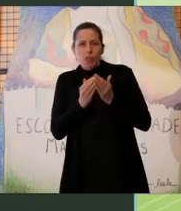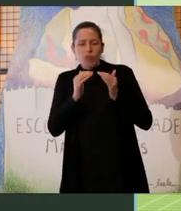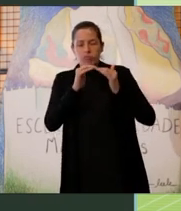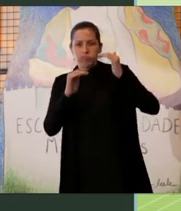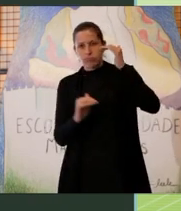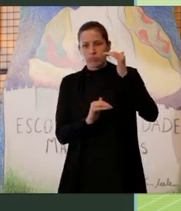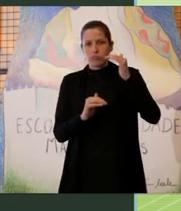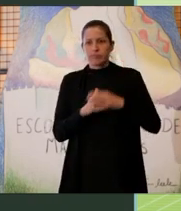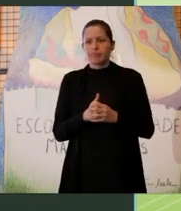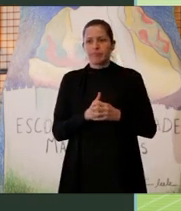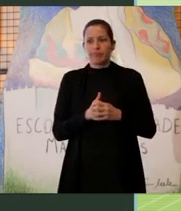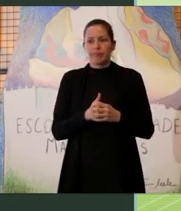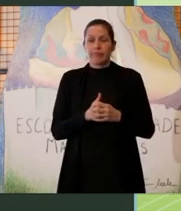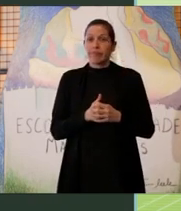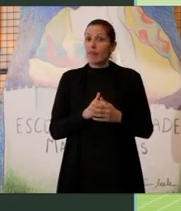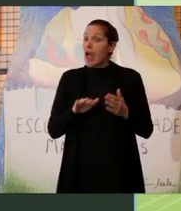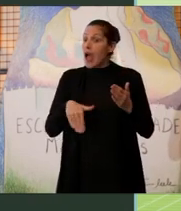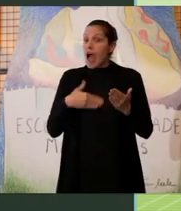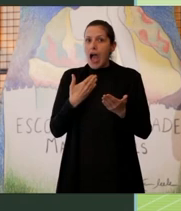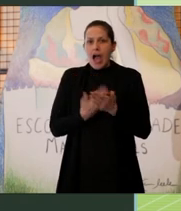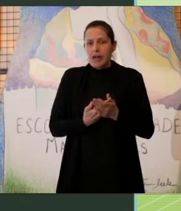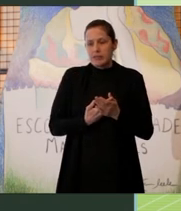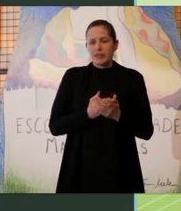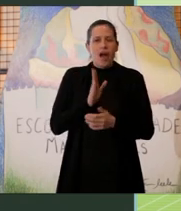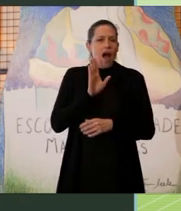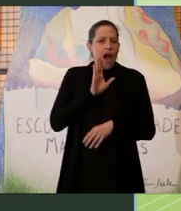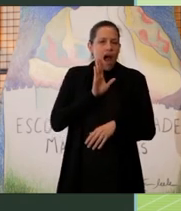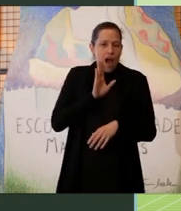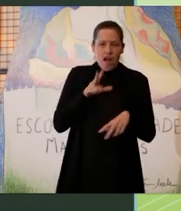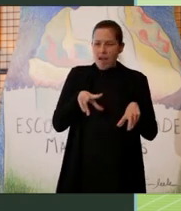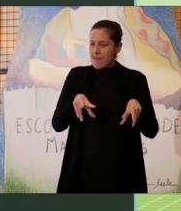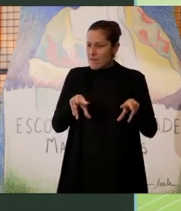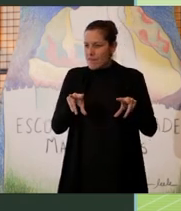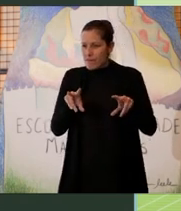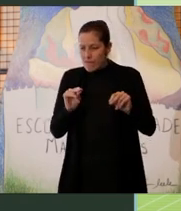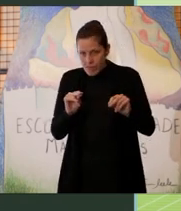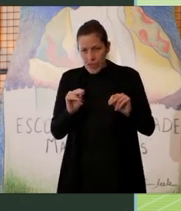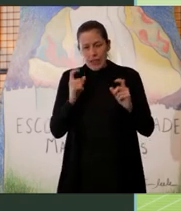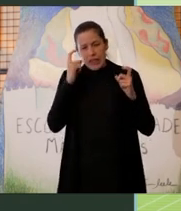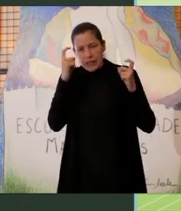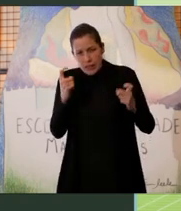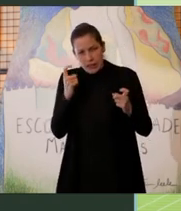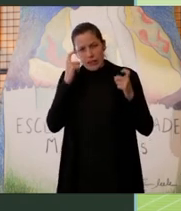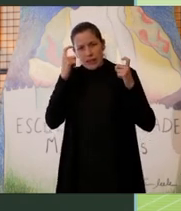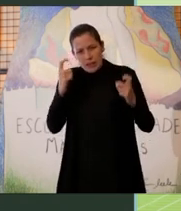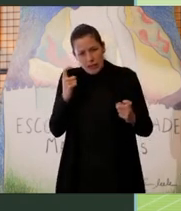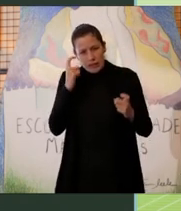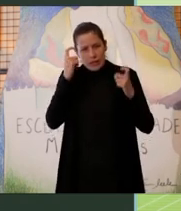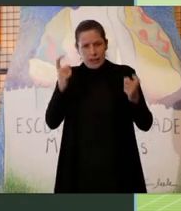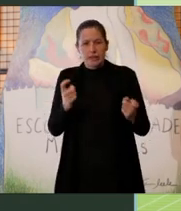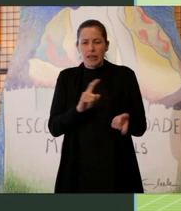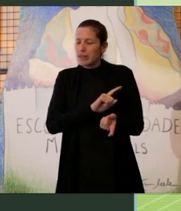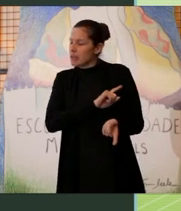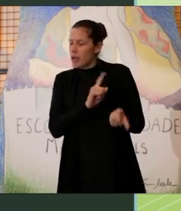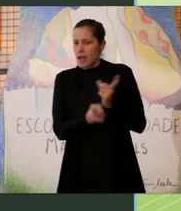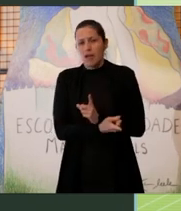hasta que eso no se diluya dice este estudio cualquier intento de mejorar la igualdad político de género será parcial en el mejor de los casos y